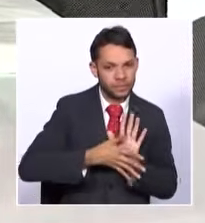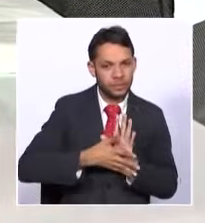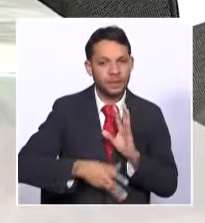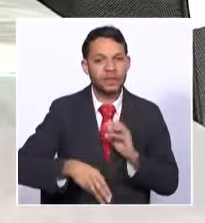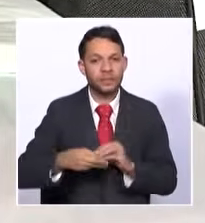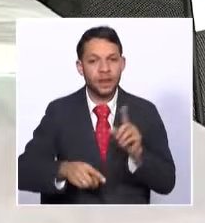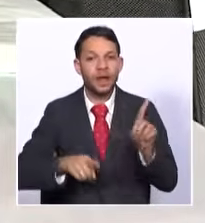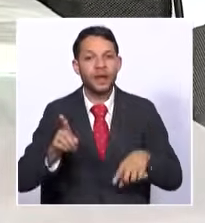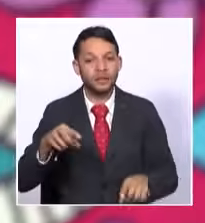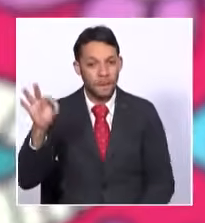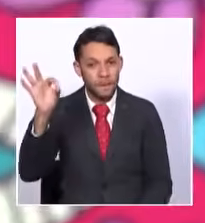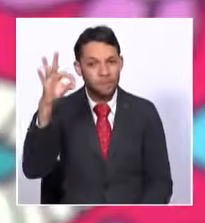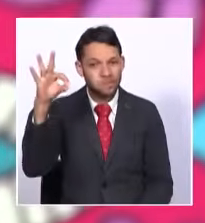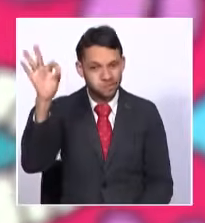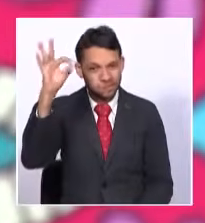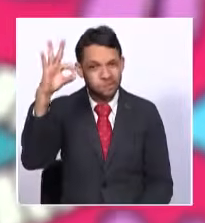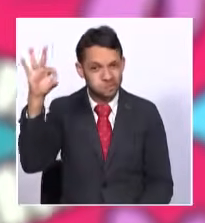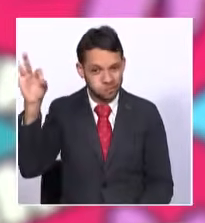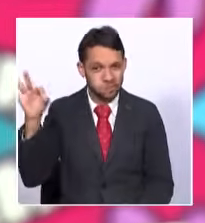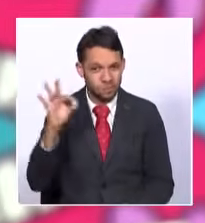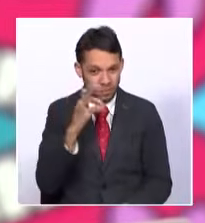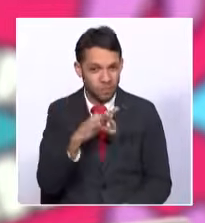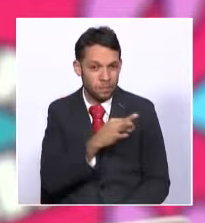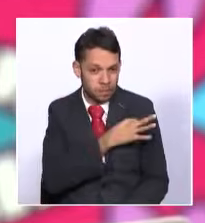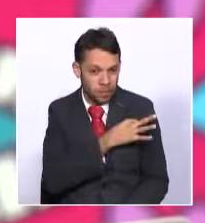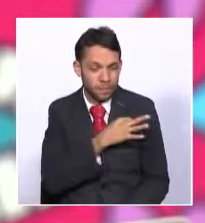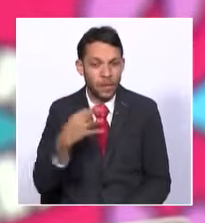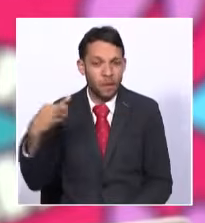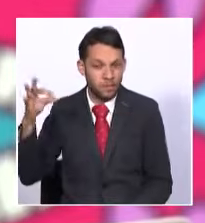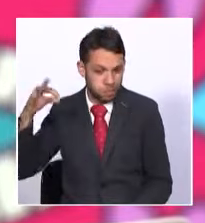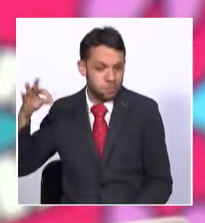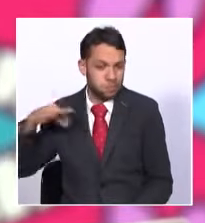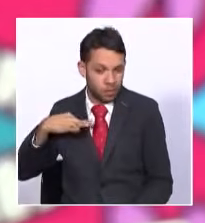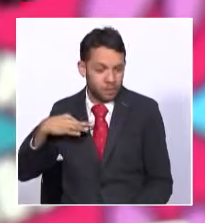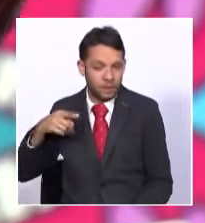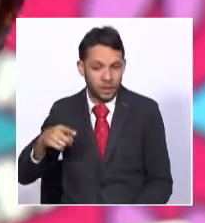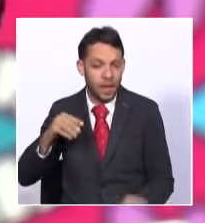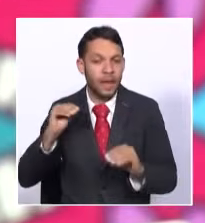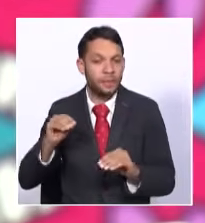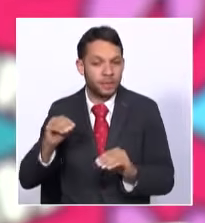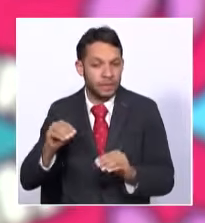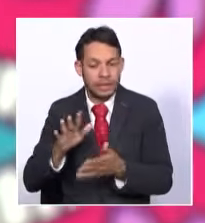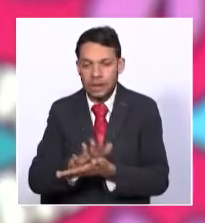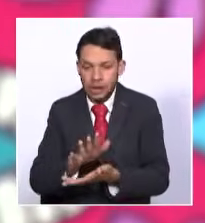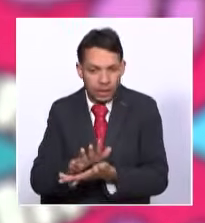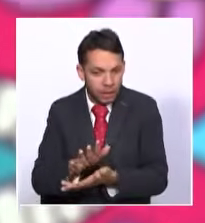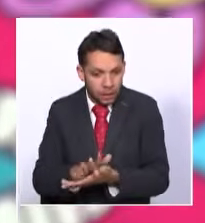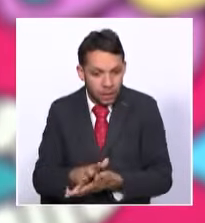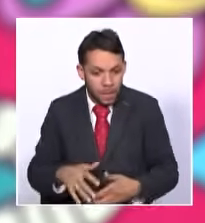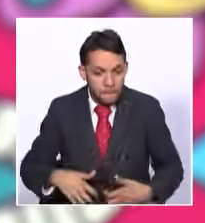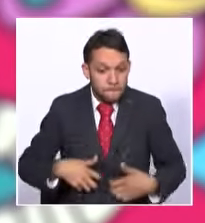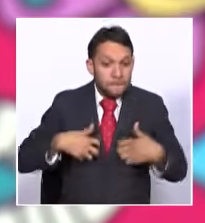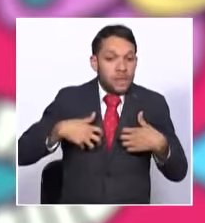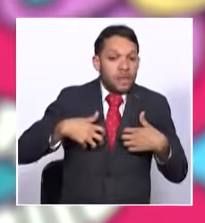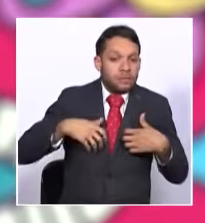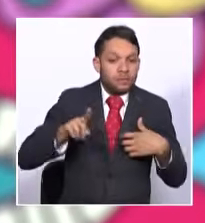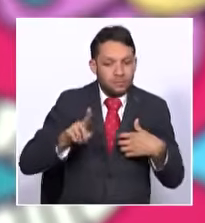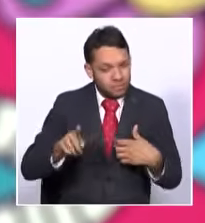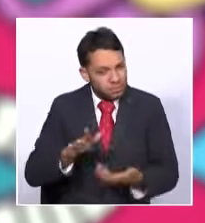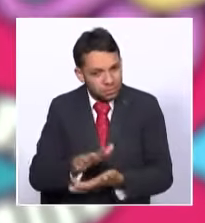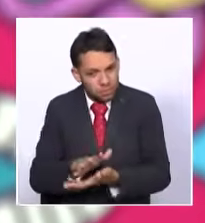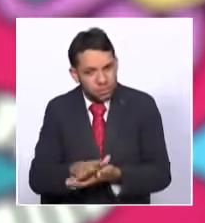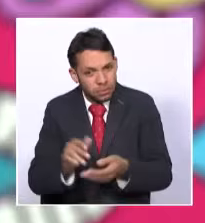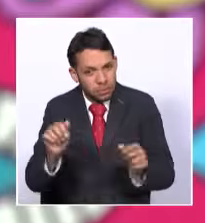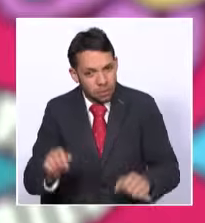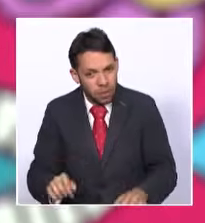abejas, apiterapia. ¿Que lo van a picar las abejas? No, tranquilo que al paciente le hace una sensibilidad, si es o no, o se le puede hacer el